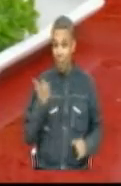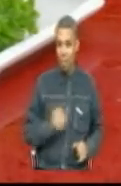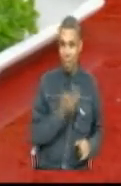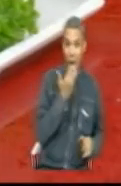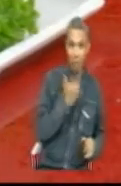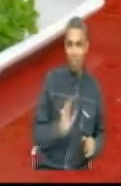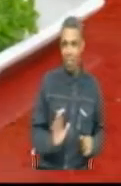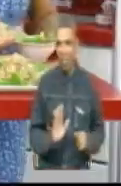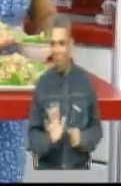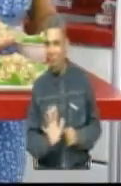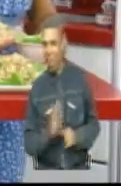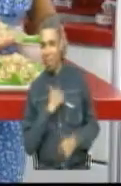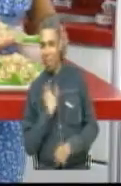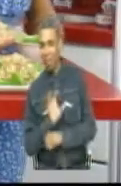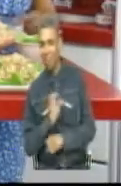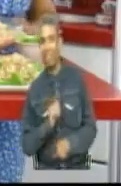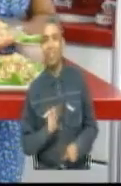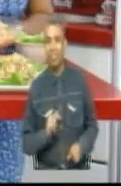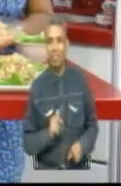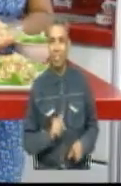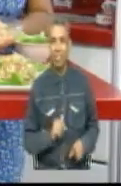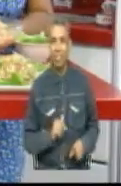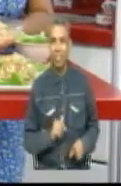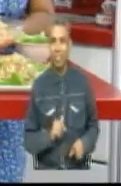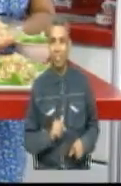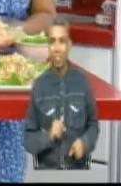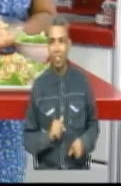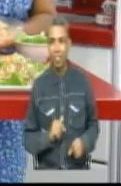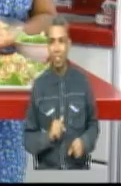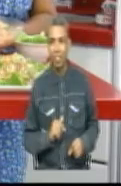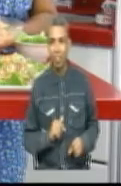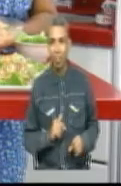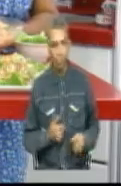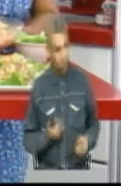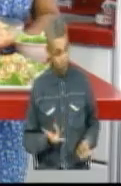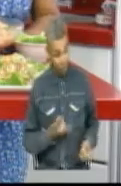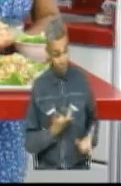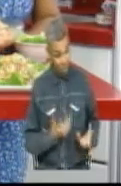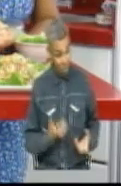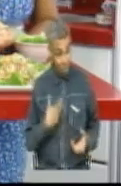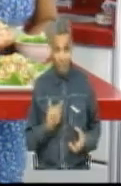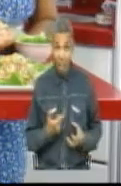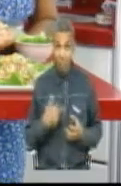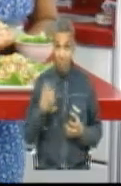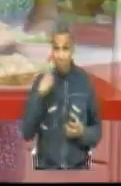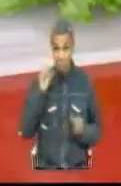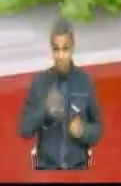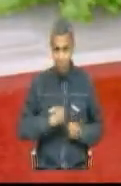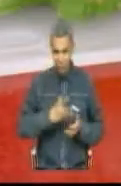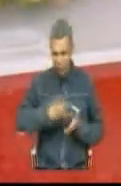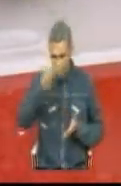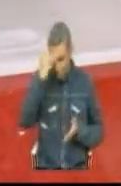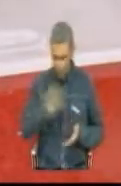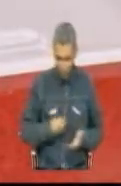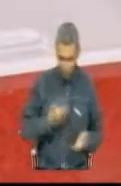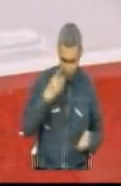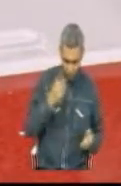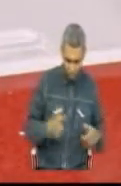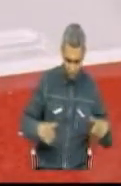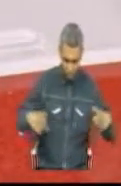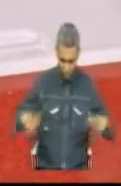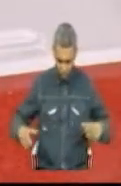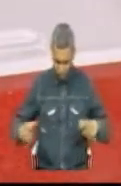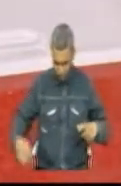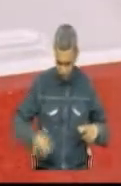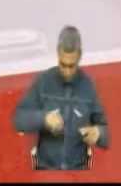no tampoco pero bueno también veo que has aprendido a emplatar y toda la cuestión esto ha sido también experiencia de los tantos años porque